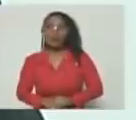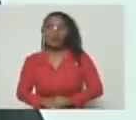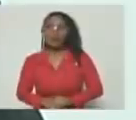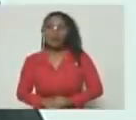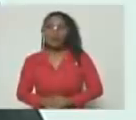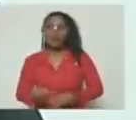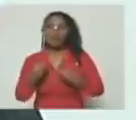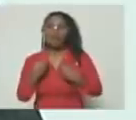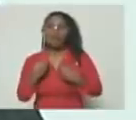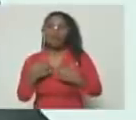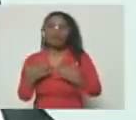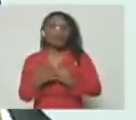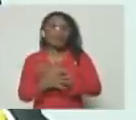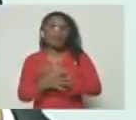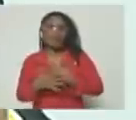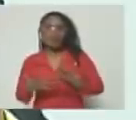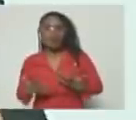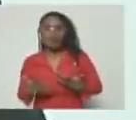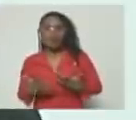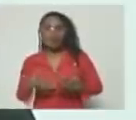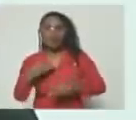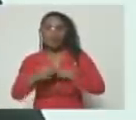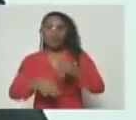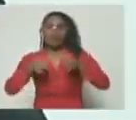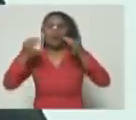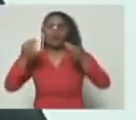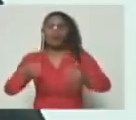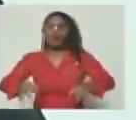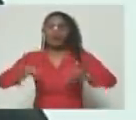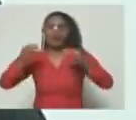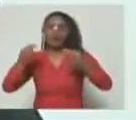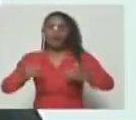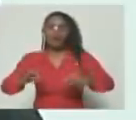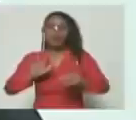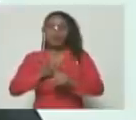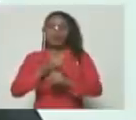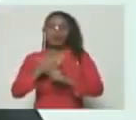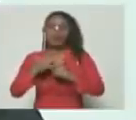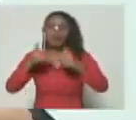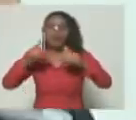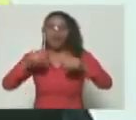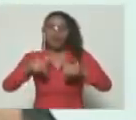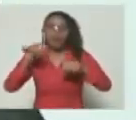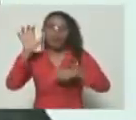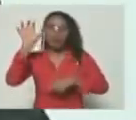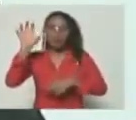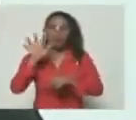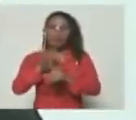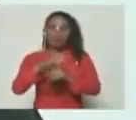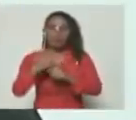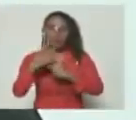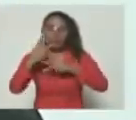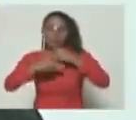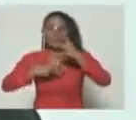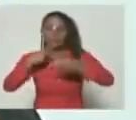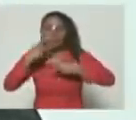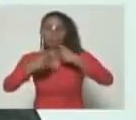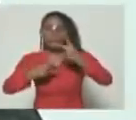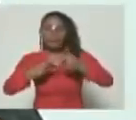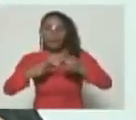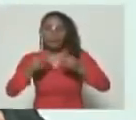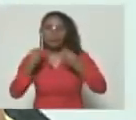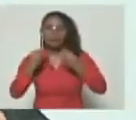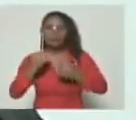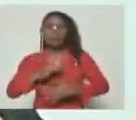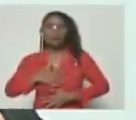para que se fuera normalizando la situación en el país, la situación política, para